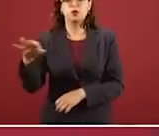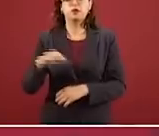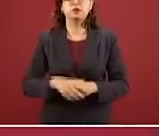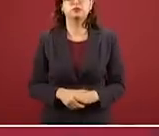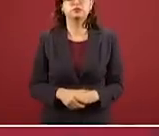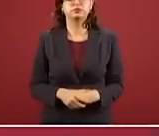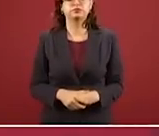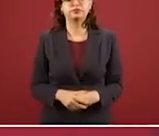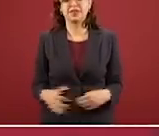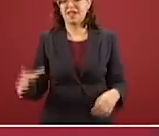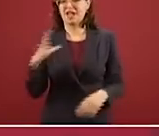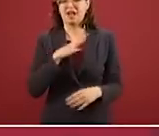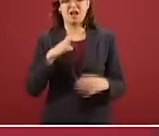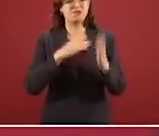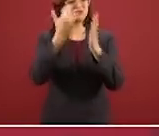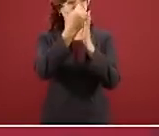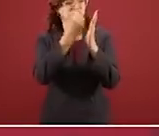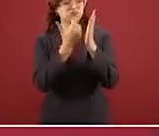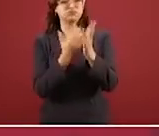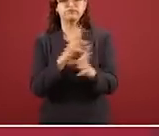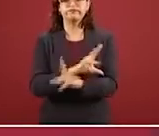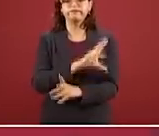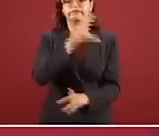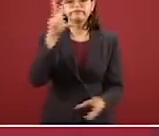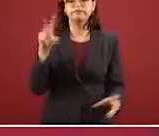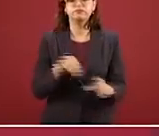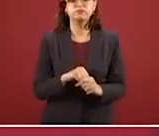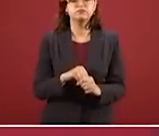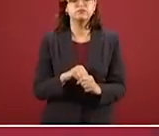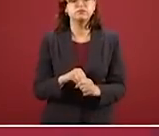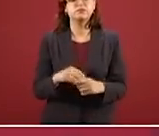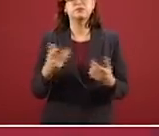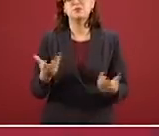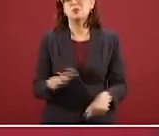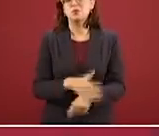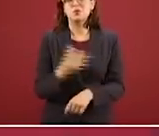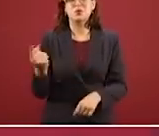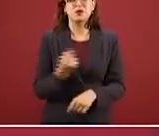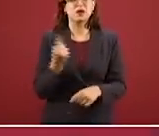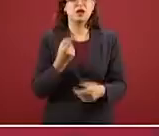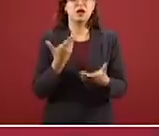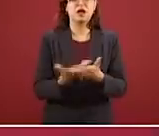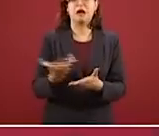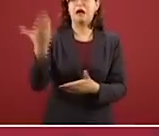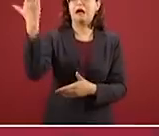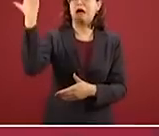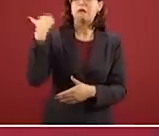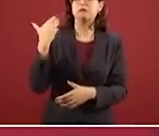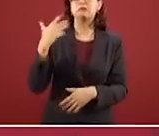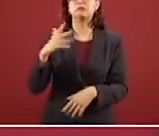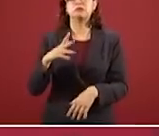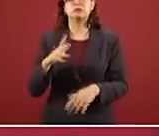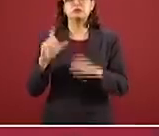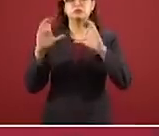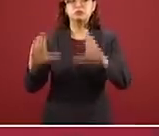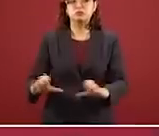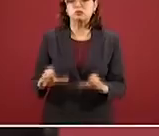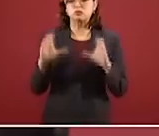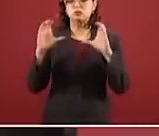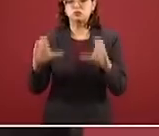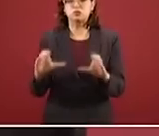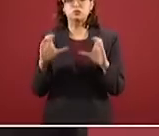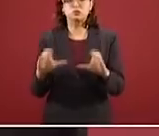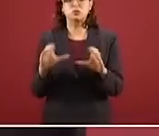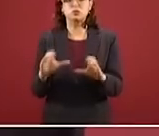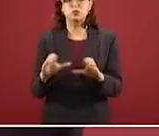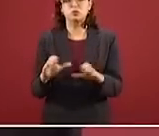Hay todo un protocolo, había demasiada seguridad en el caso